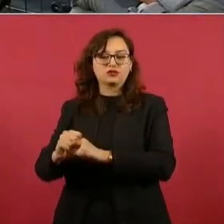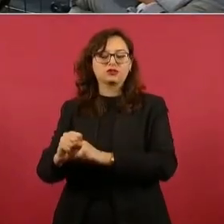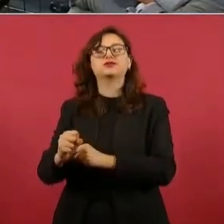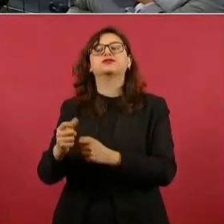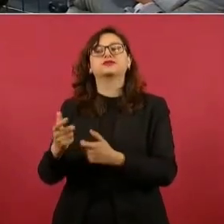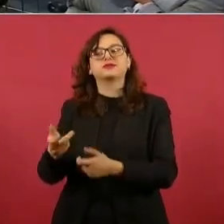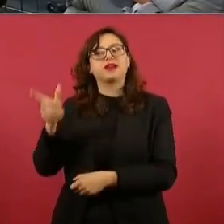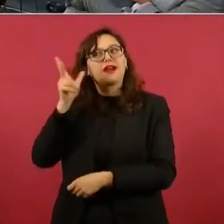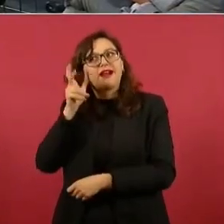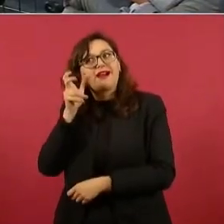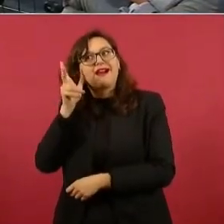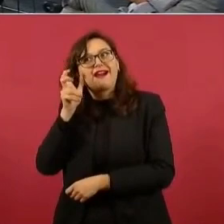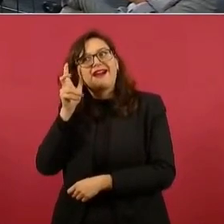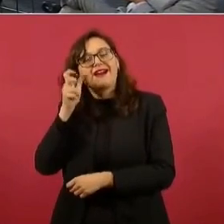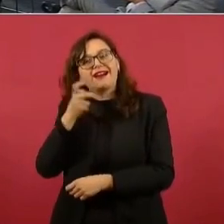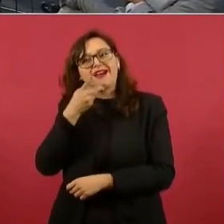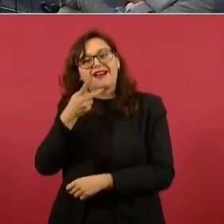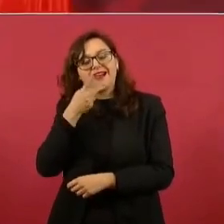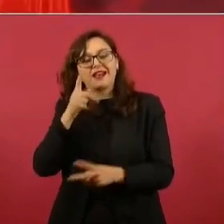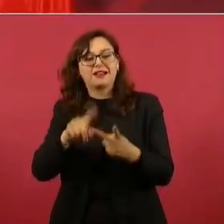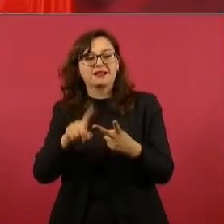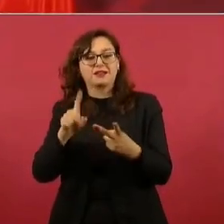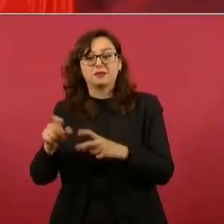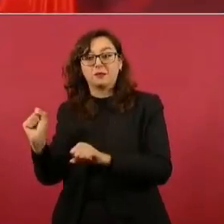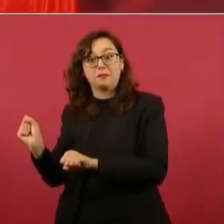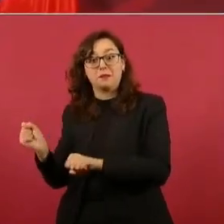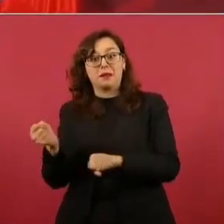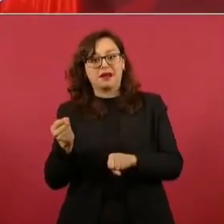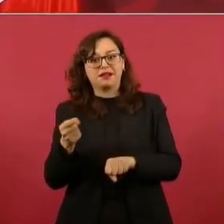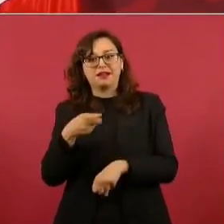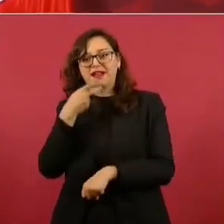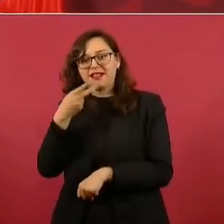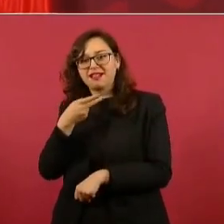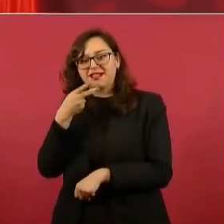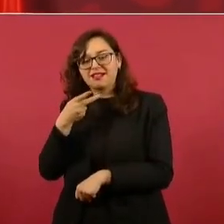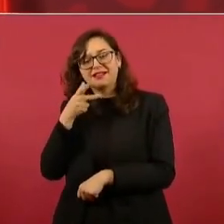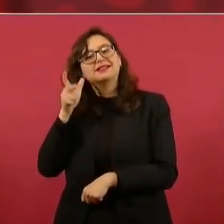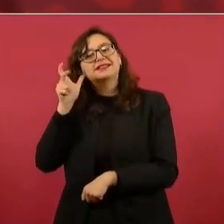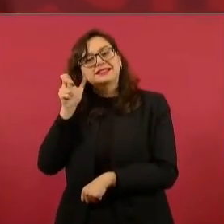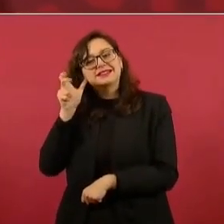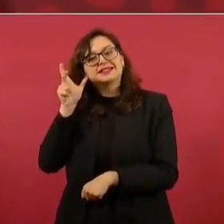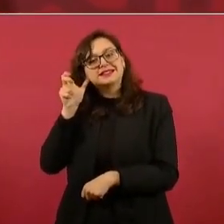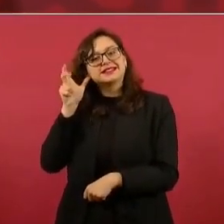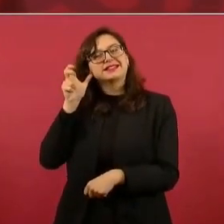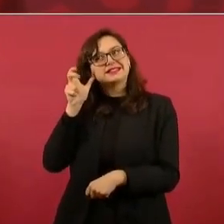béisbol, eso sí, hasta el Mago Septién,